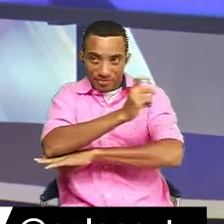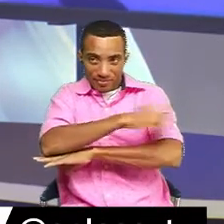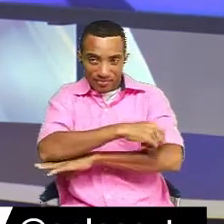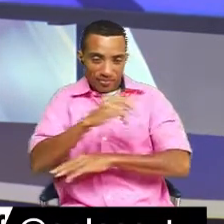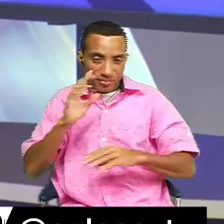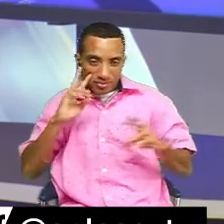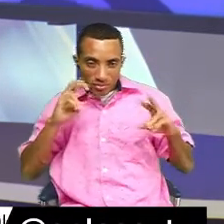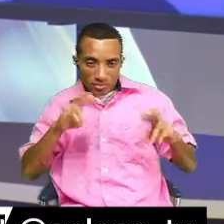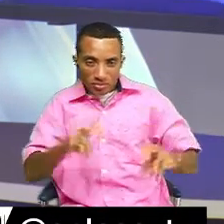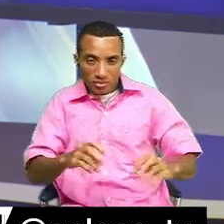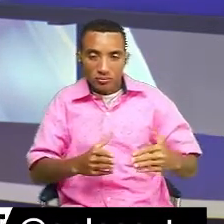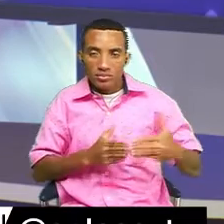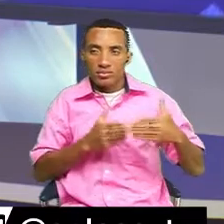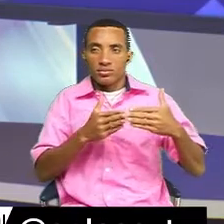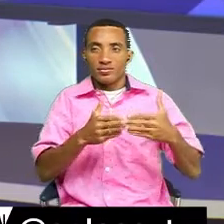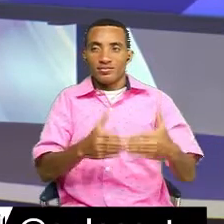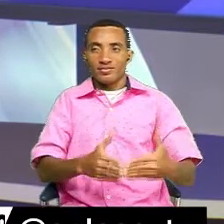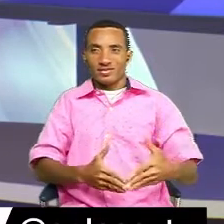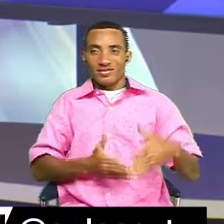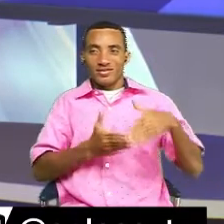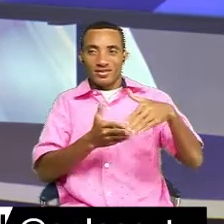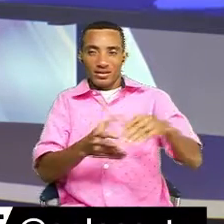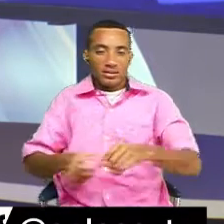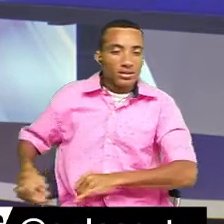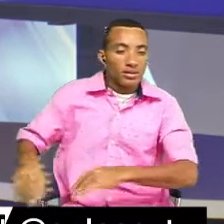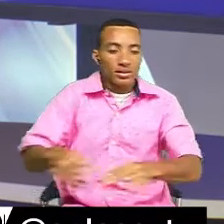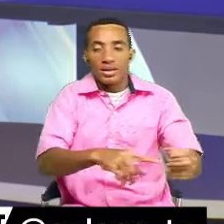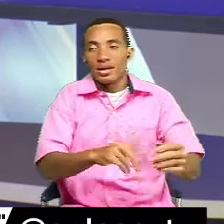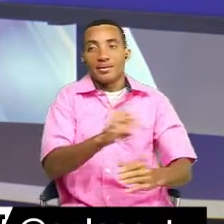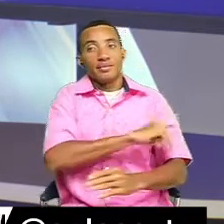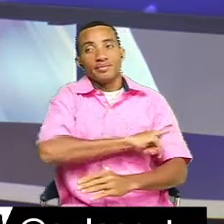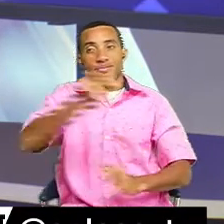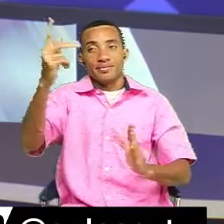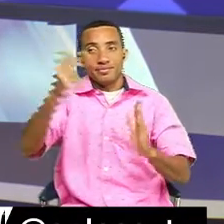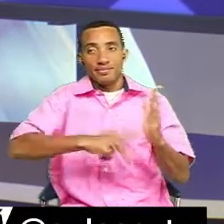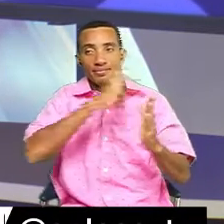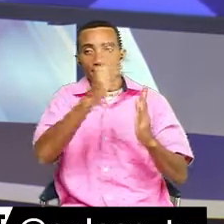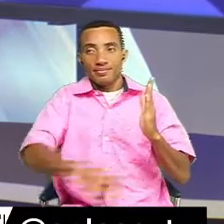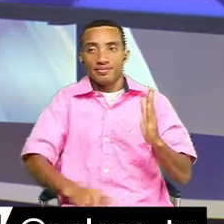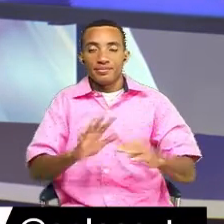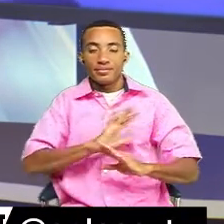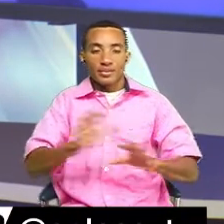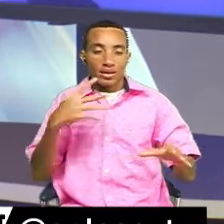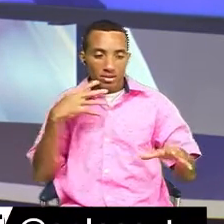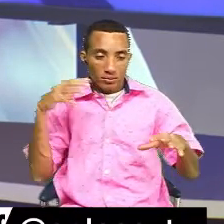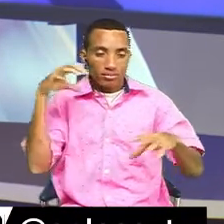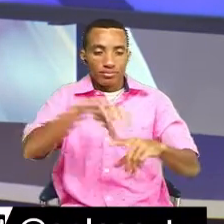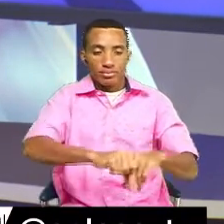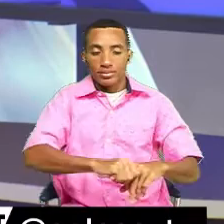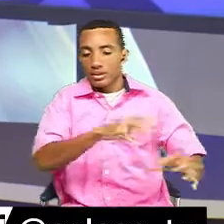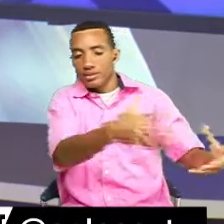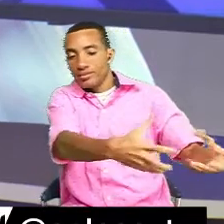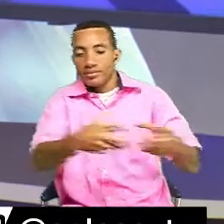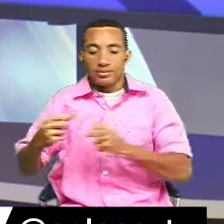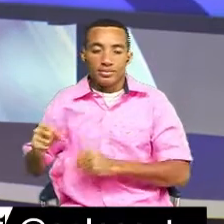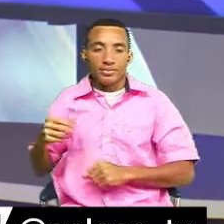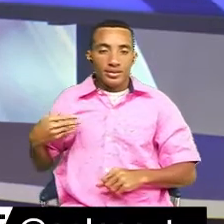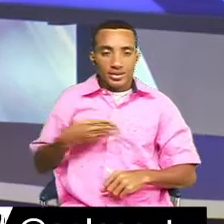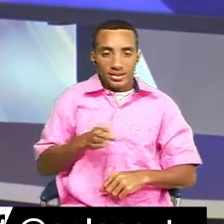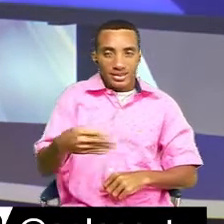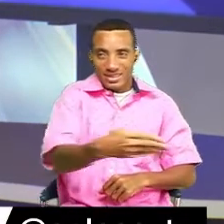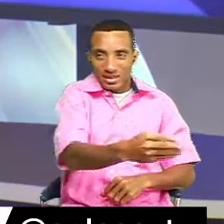del Sogamoso, momentos en que practicaban pesca ilegal en el procedimiento. Se incautaron 17 kilos de bocachico que no